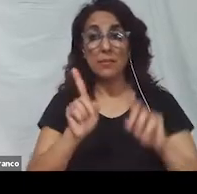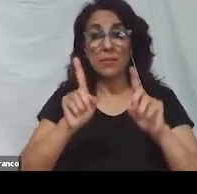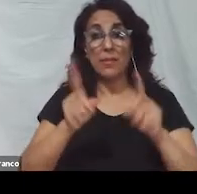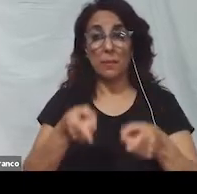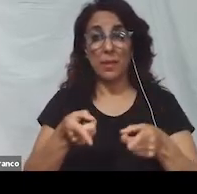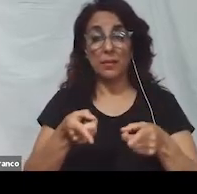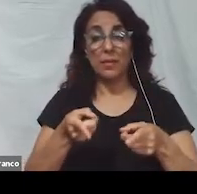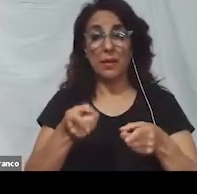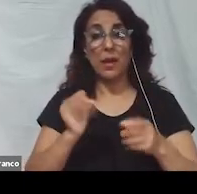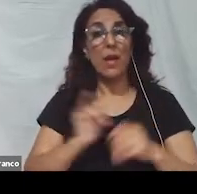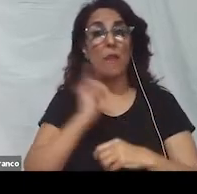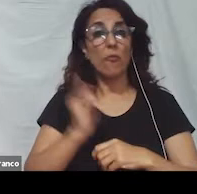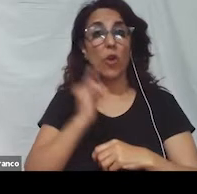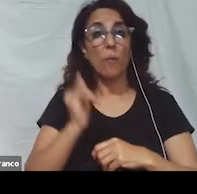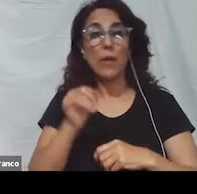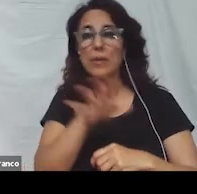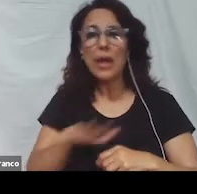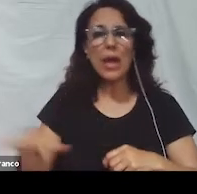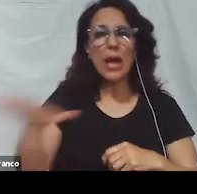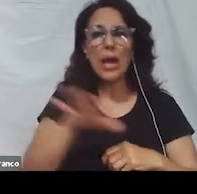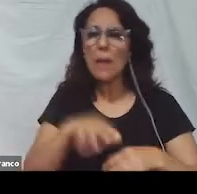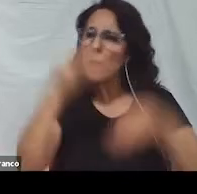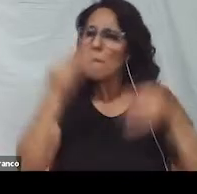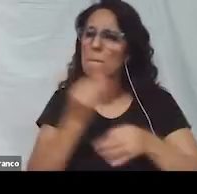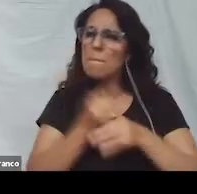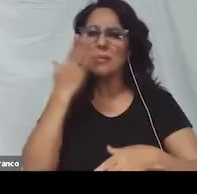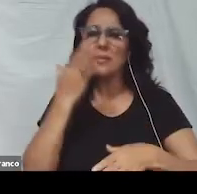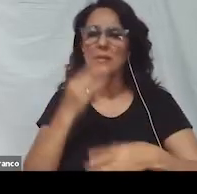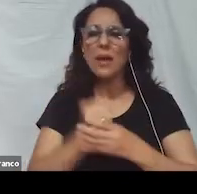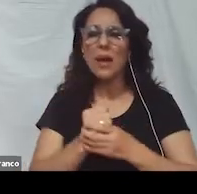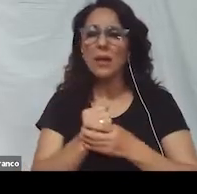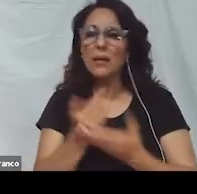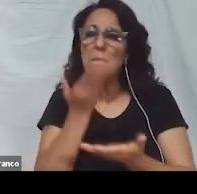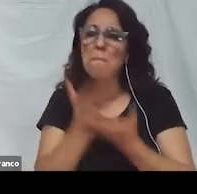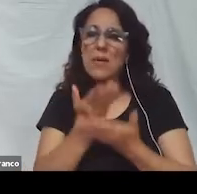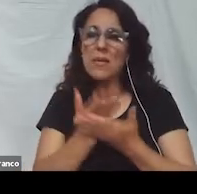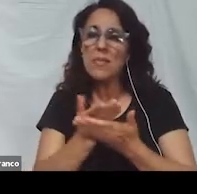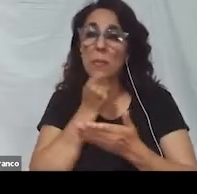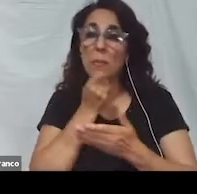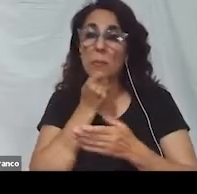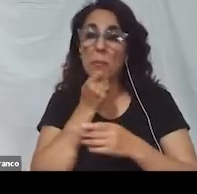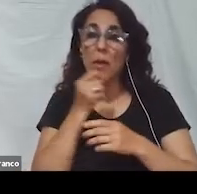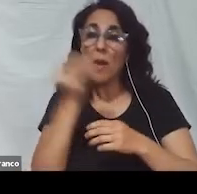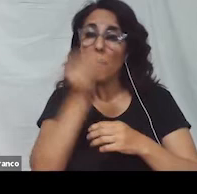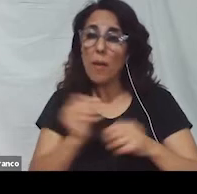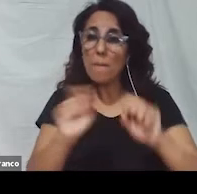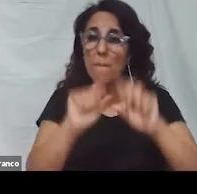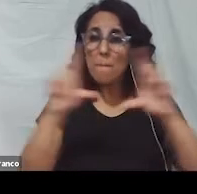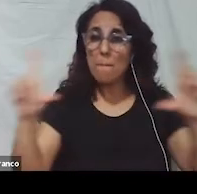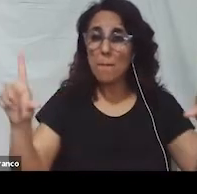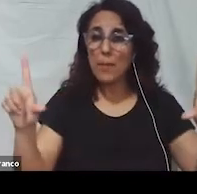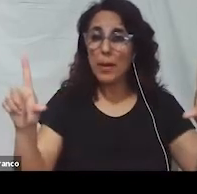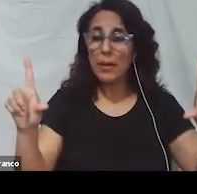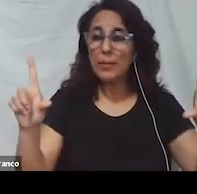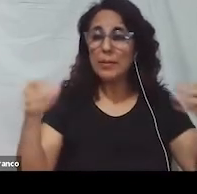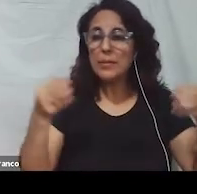también que si la información que estamos pidiendo, el campo específico que estamos pidiendo es requerido, en el ejemplo que tienen ahí en